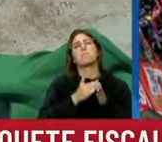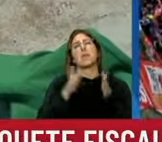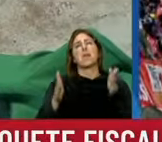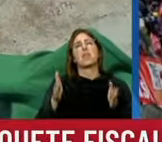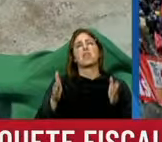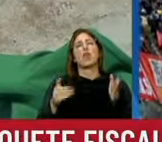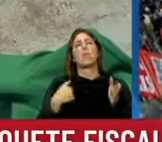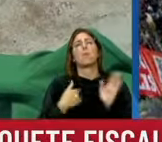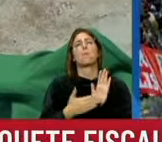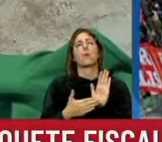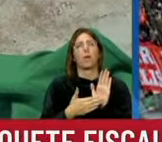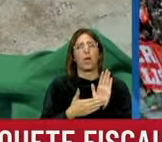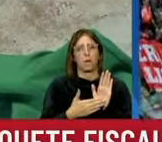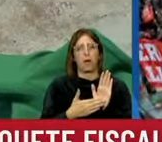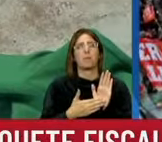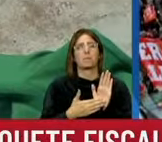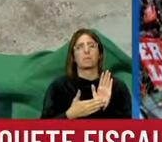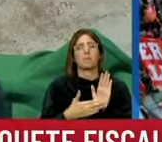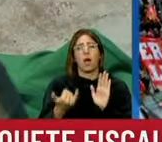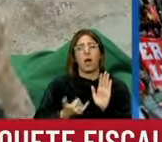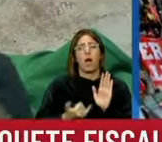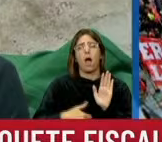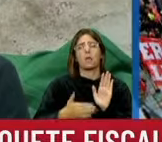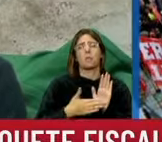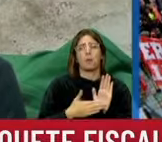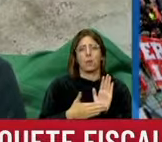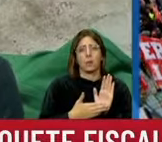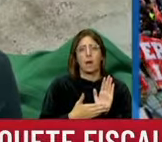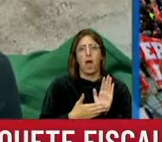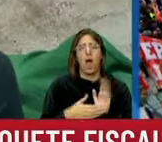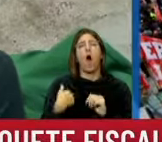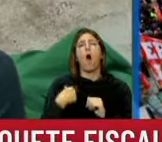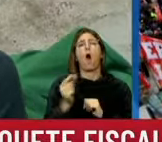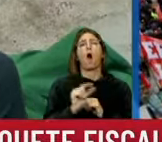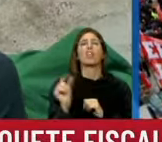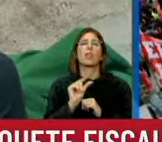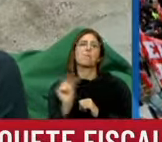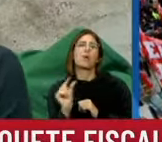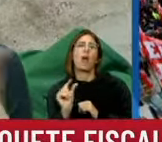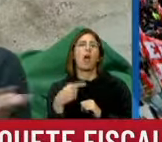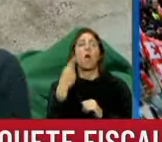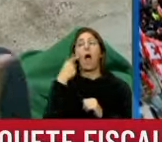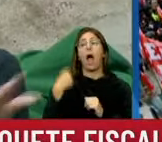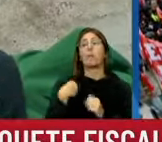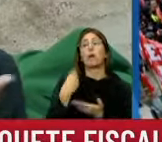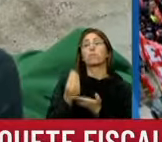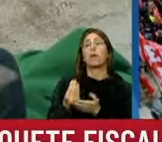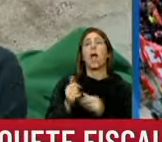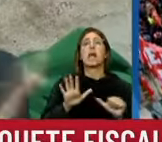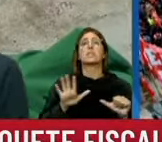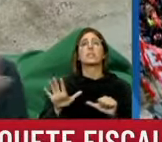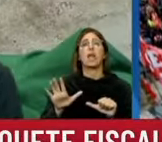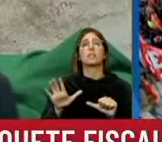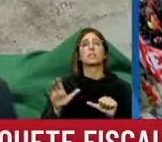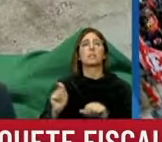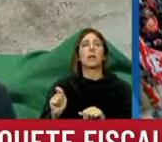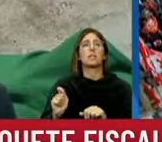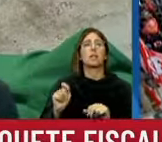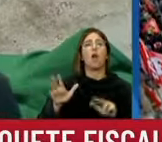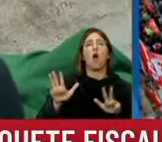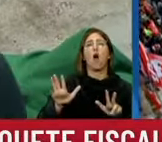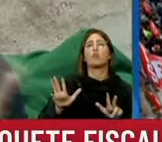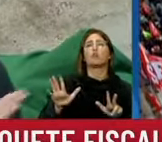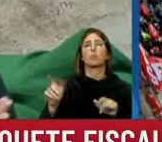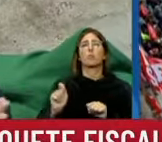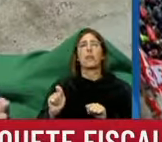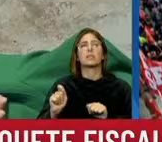a Cristina ahí arriba siempre. Cuanto más la tengamos a ella ahí arriba, mejor nos va a ir a nosotros. ¿Y qué